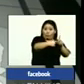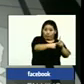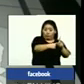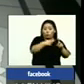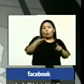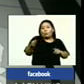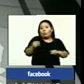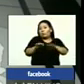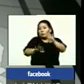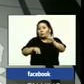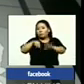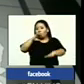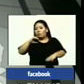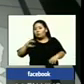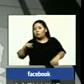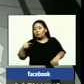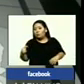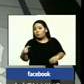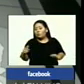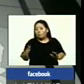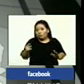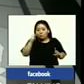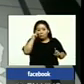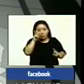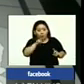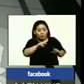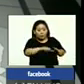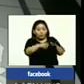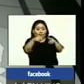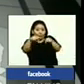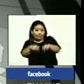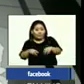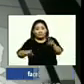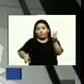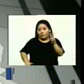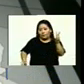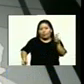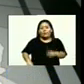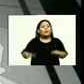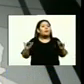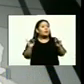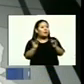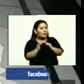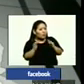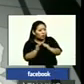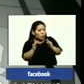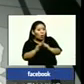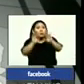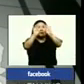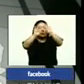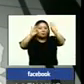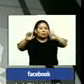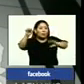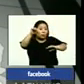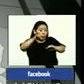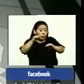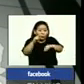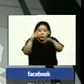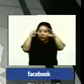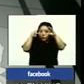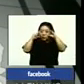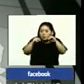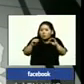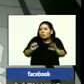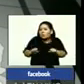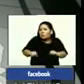de 19 grados centígrados. Vamos con San Salvador, también se encuentra un poco nublado a esta hora de la noche y